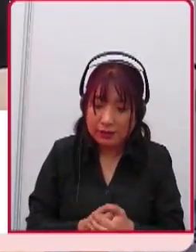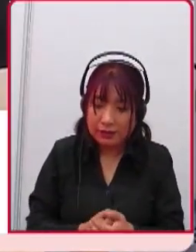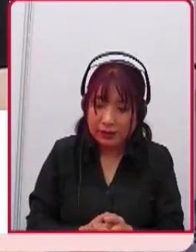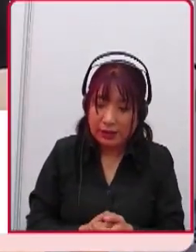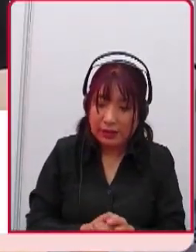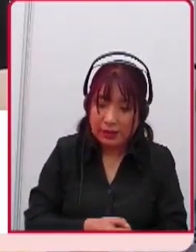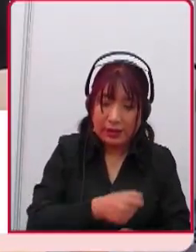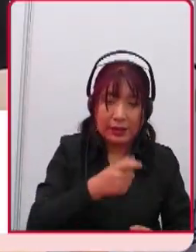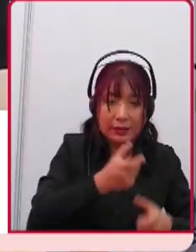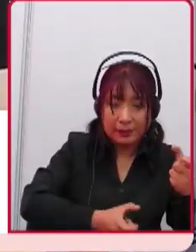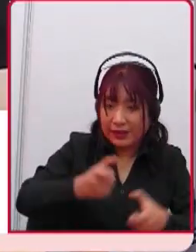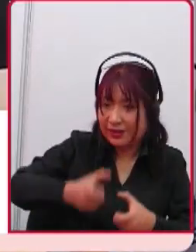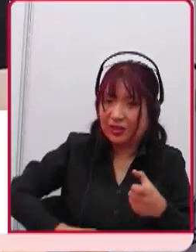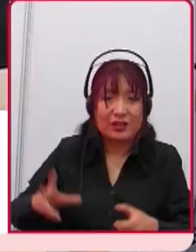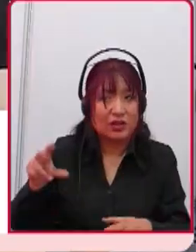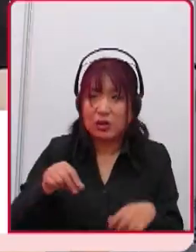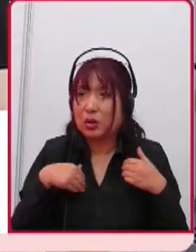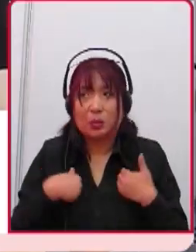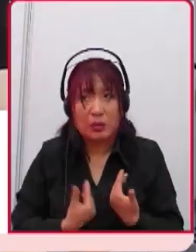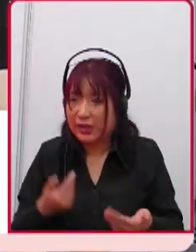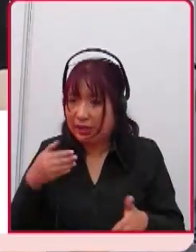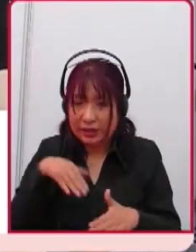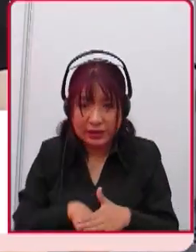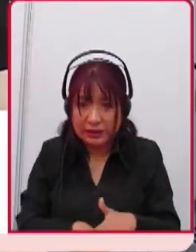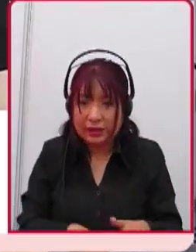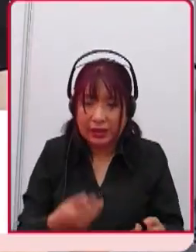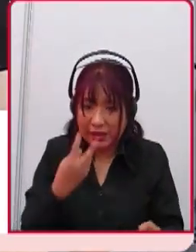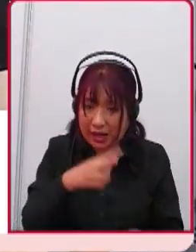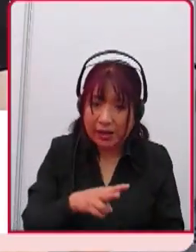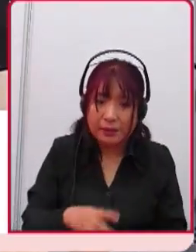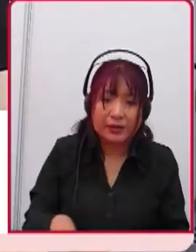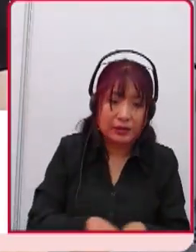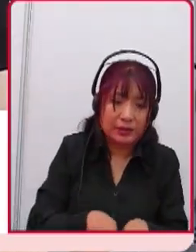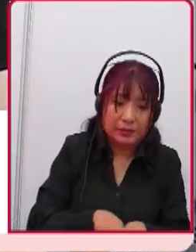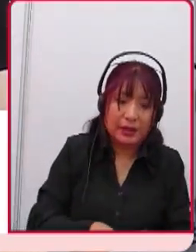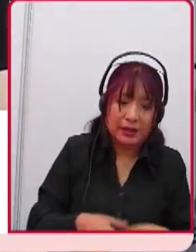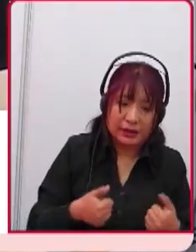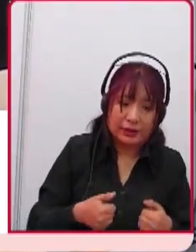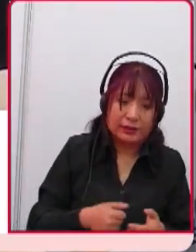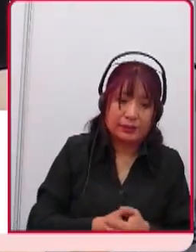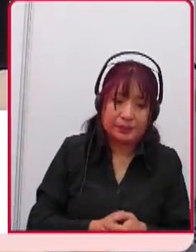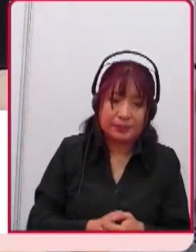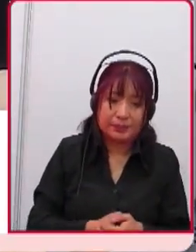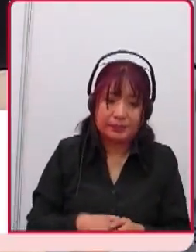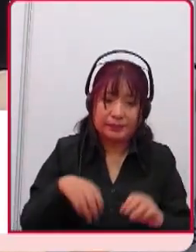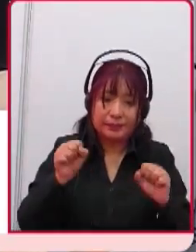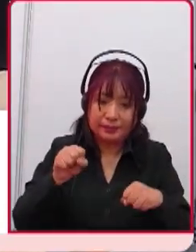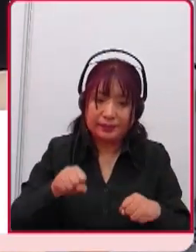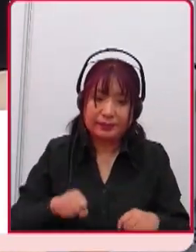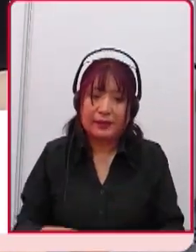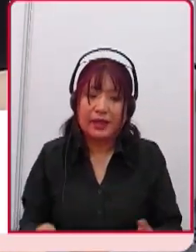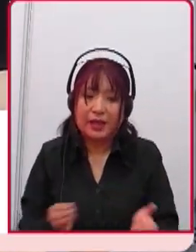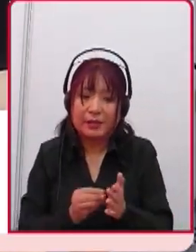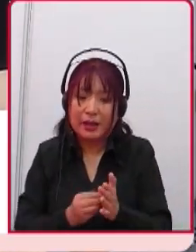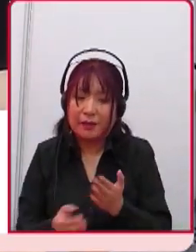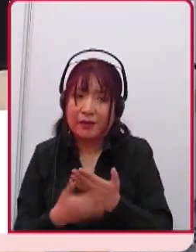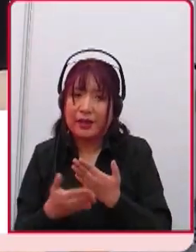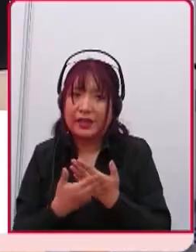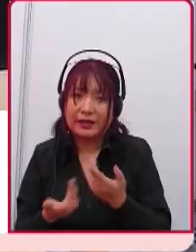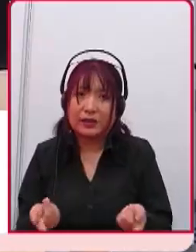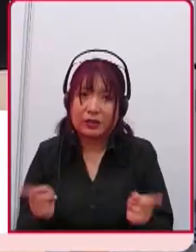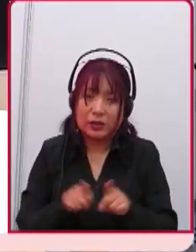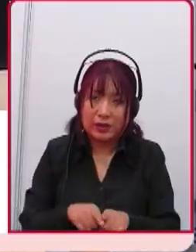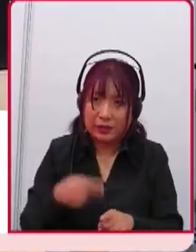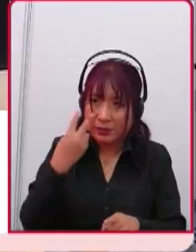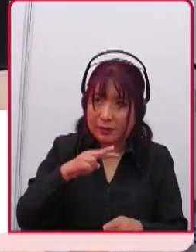colaborador no puede ingresar. ¿Han evaluado esa potencialidad? Sí, en sí es mucho más sencillo cuando hablamos en este caso a tajo